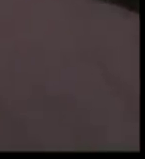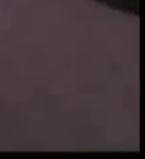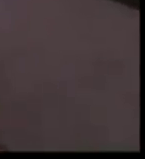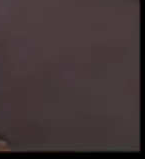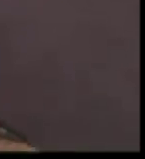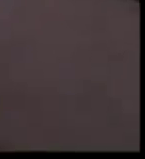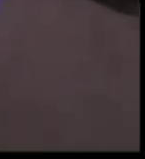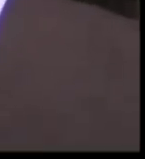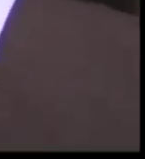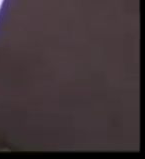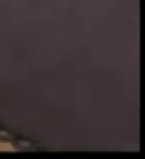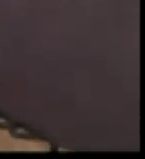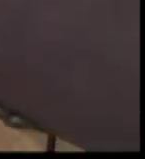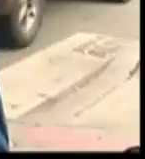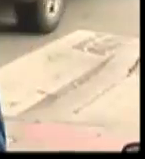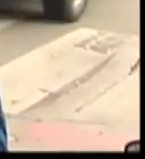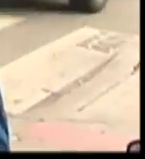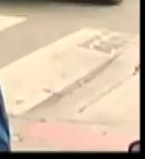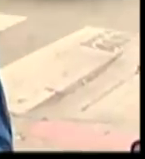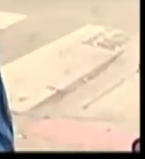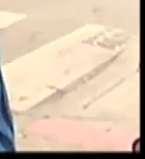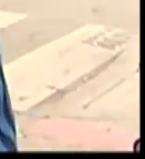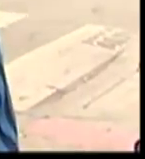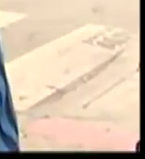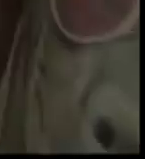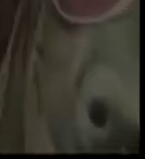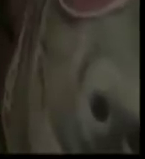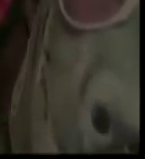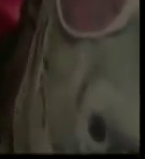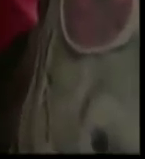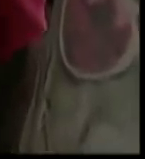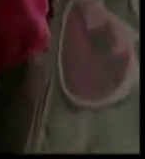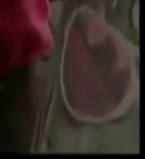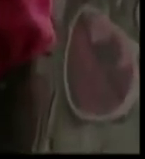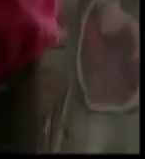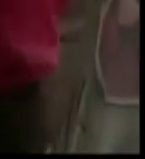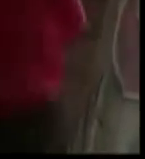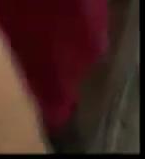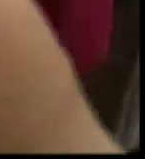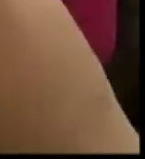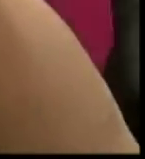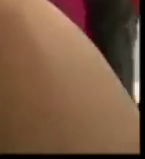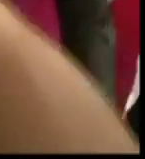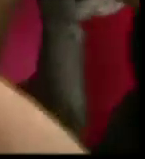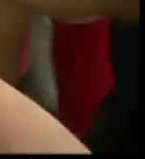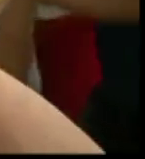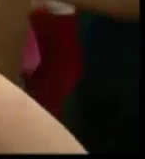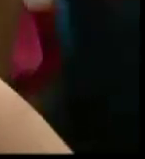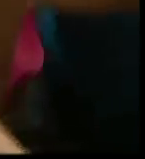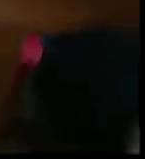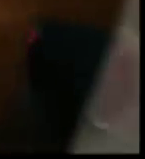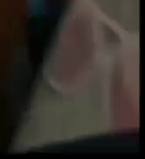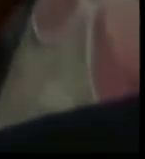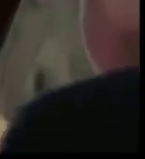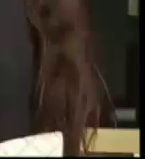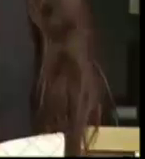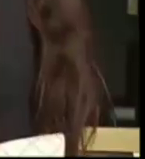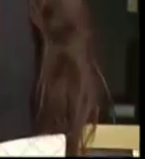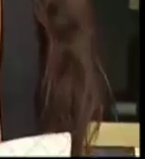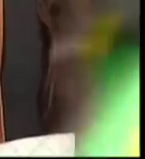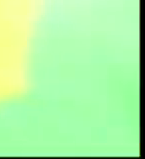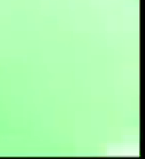Las denuncias en redes sociales reportaban que el costo de las mascarillas estaba elevado, por lo que el proceso se encuentra